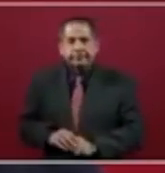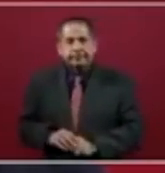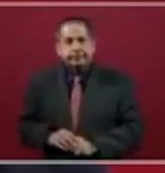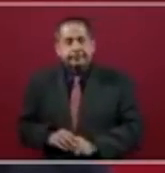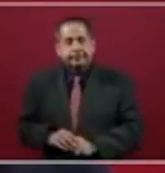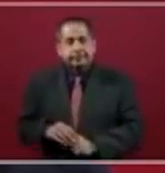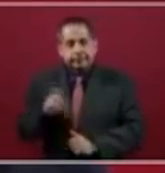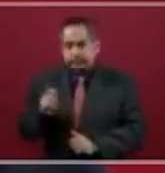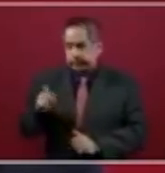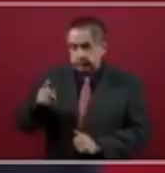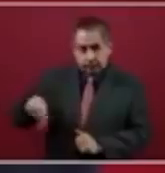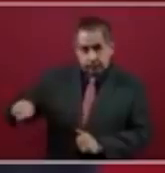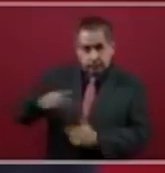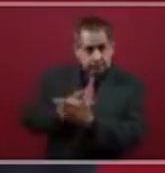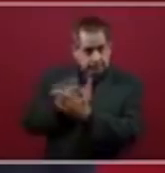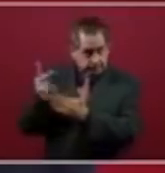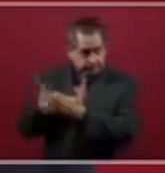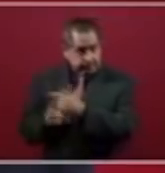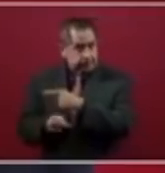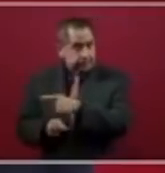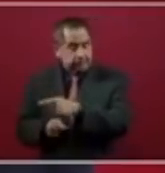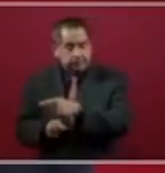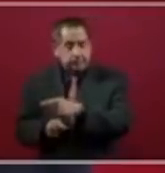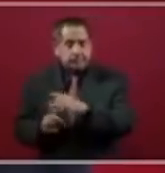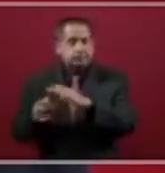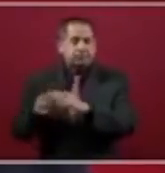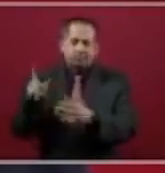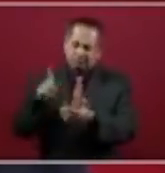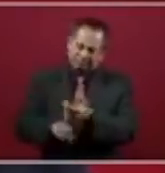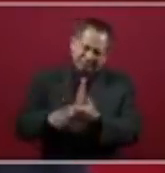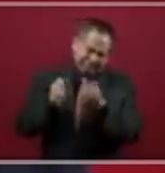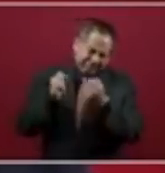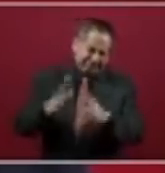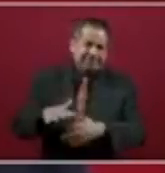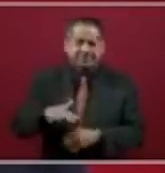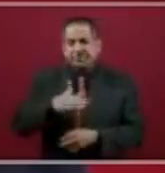y que daban pie a la corrupción,